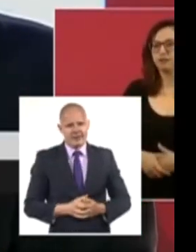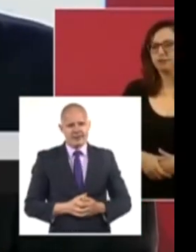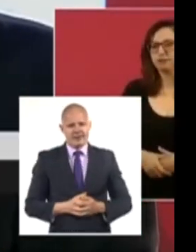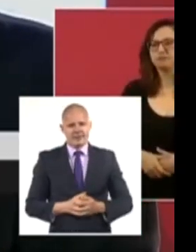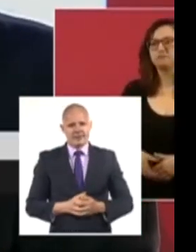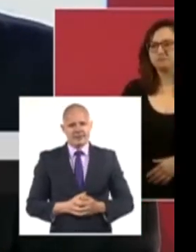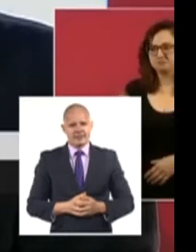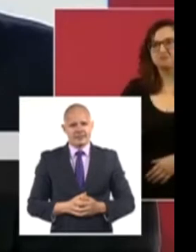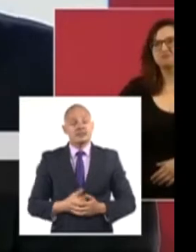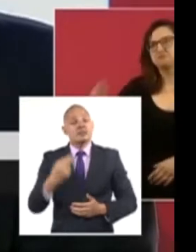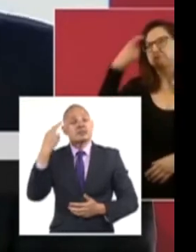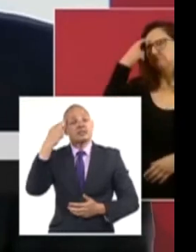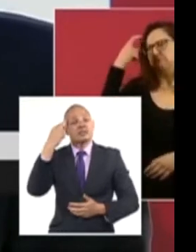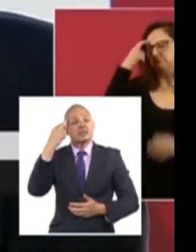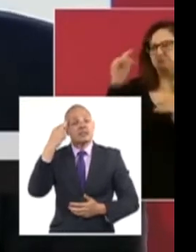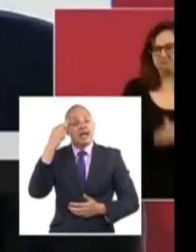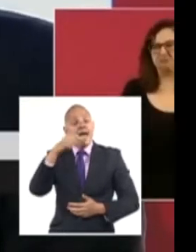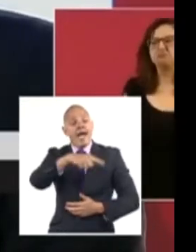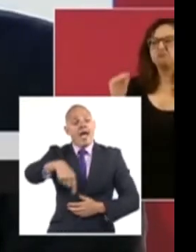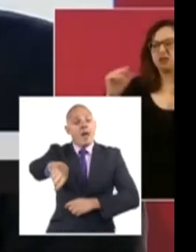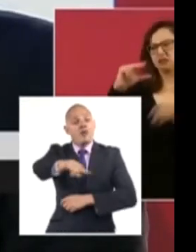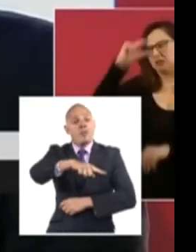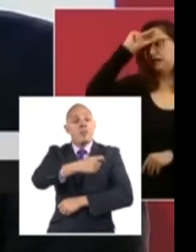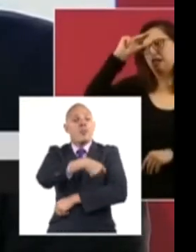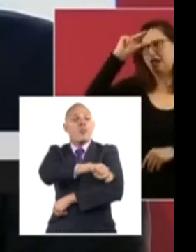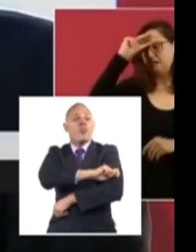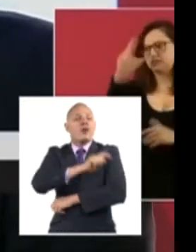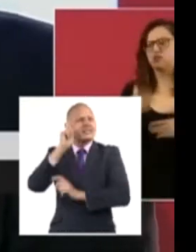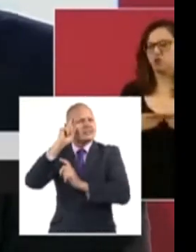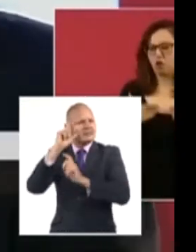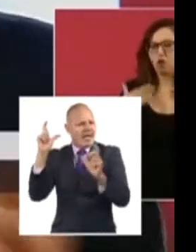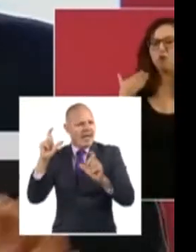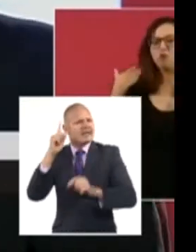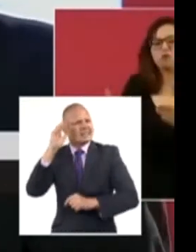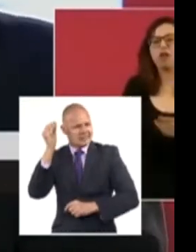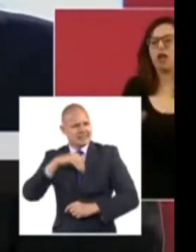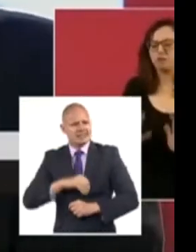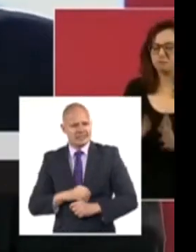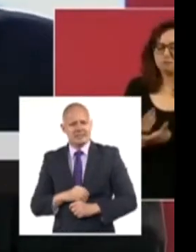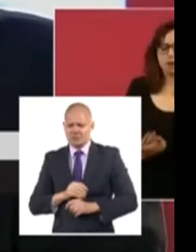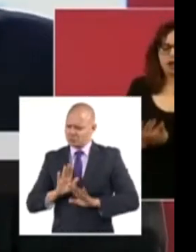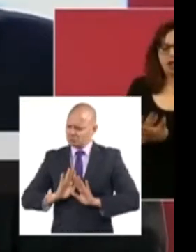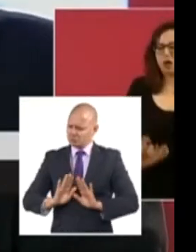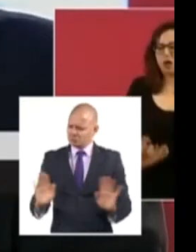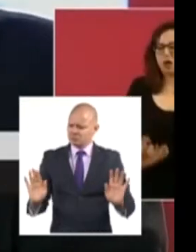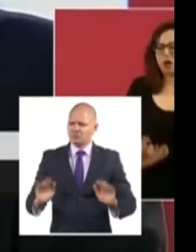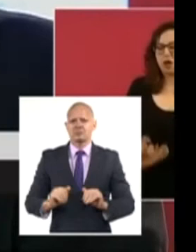en la inteligencia del pueblo no hay más